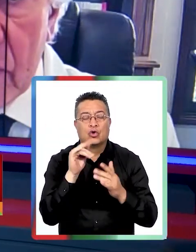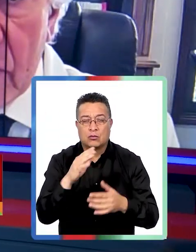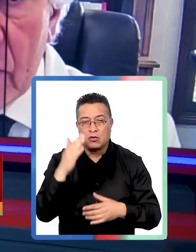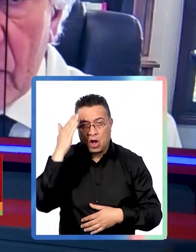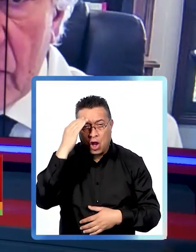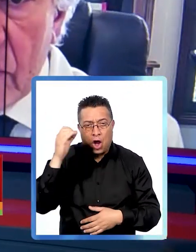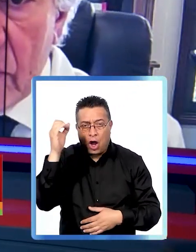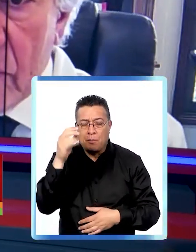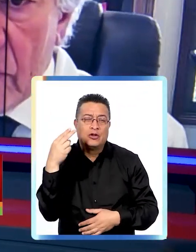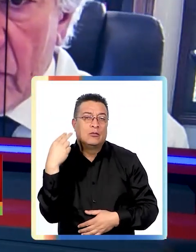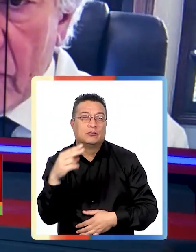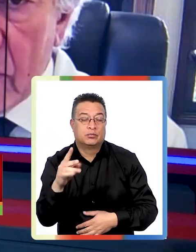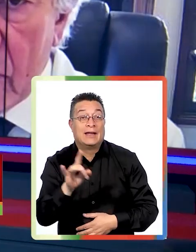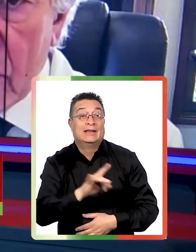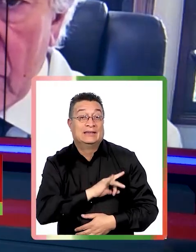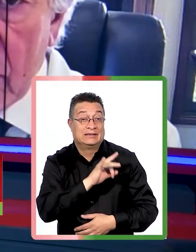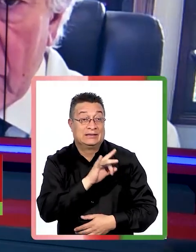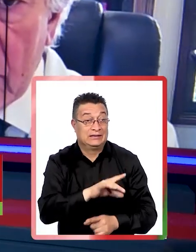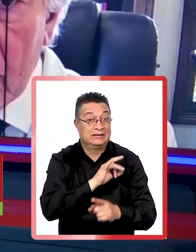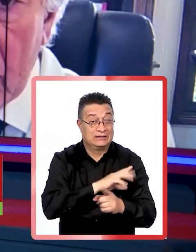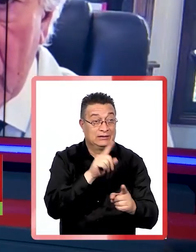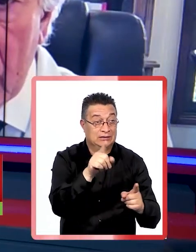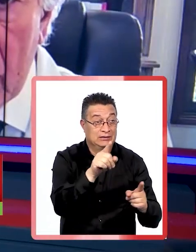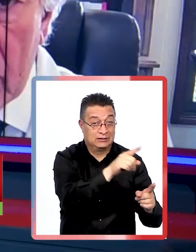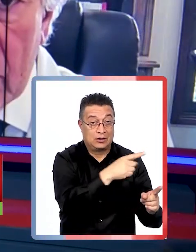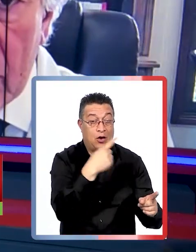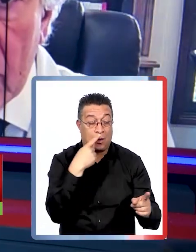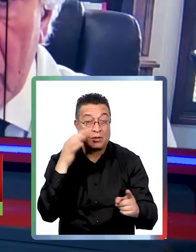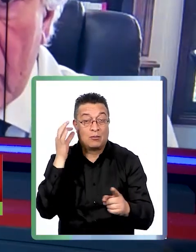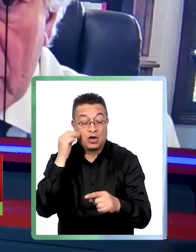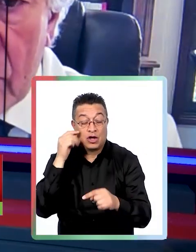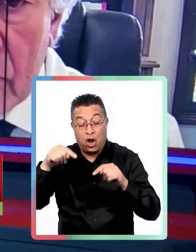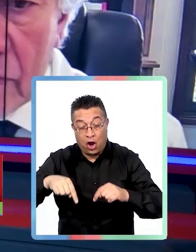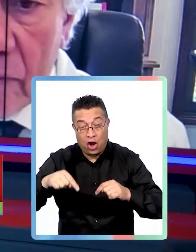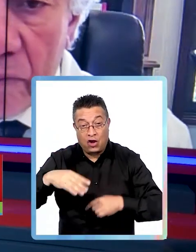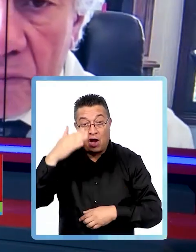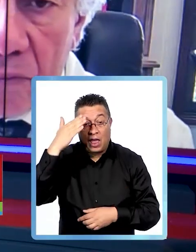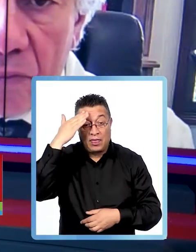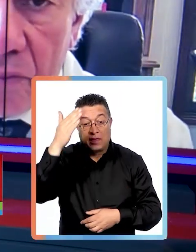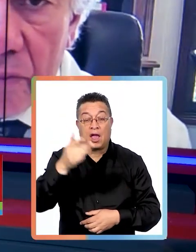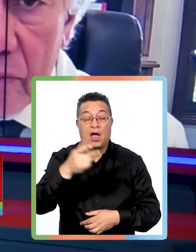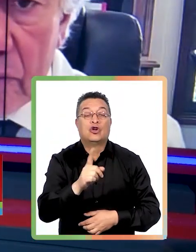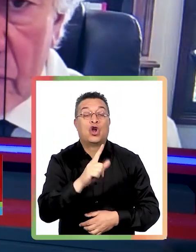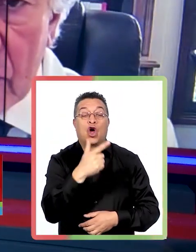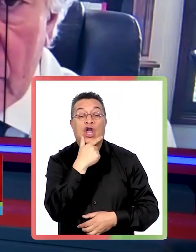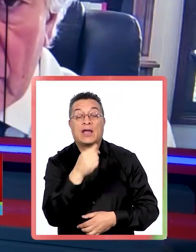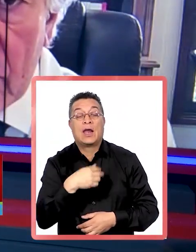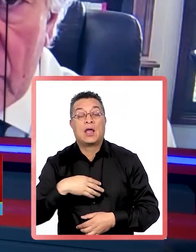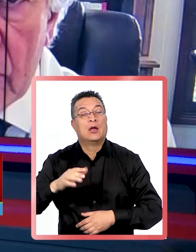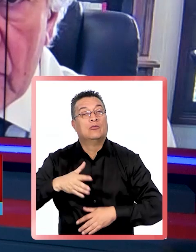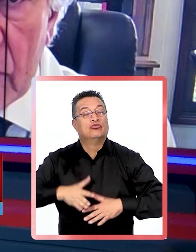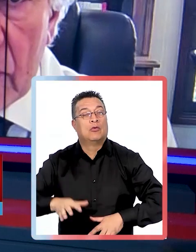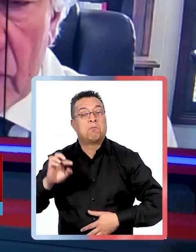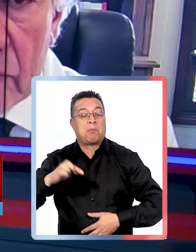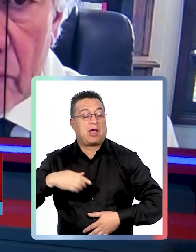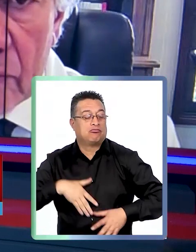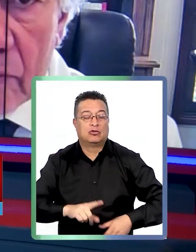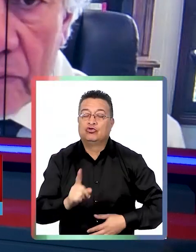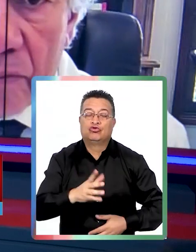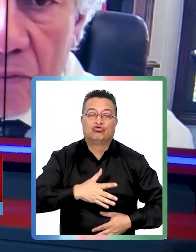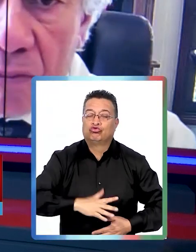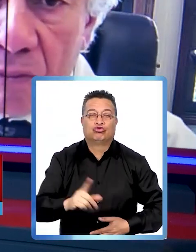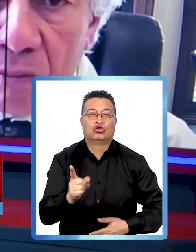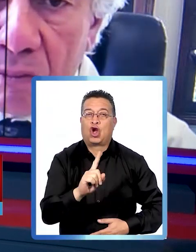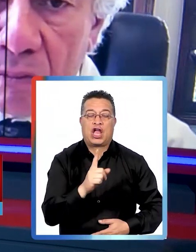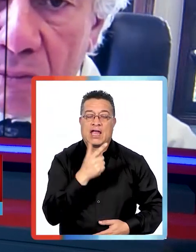de opinión con chilenas y chilenos que hoy en día, en su mayoría, deciden no ser padres. Sin embargo,